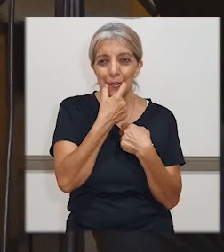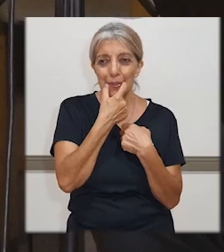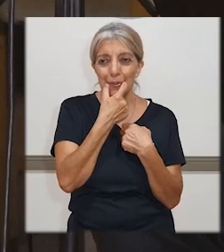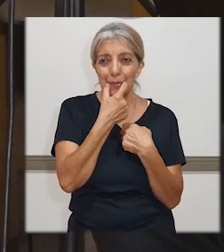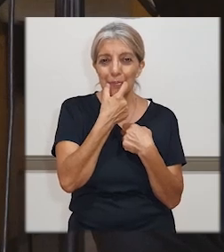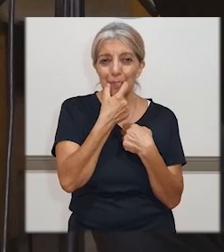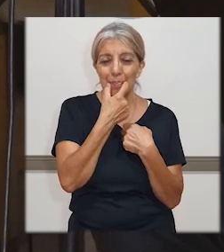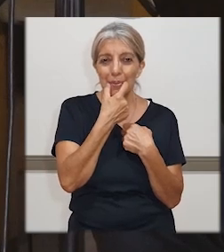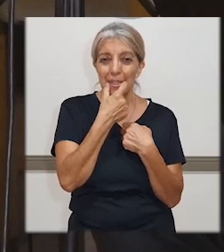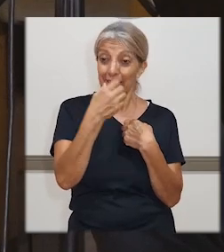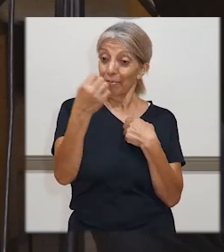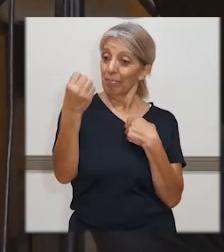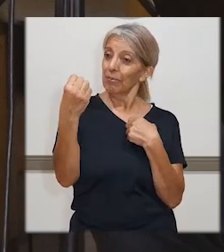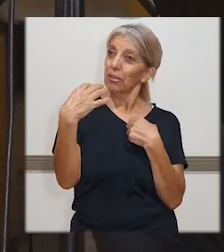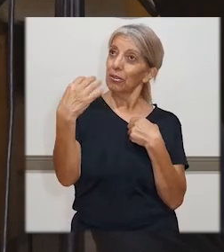sonriendo,